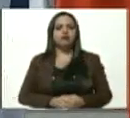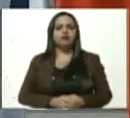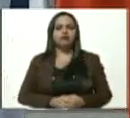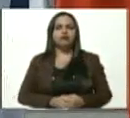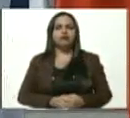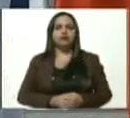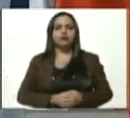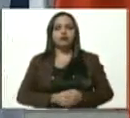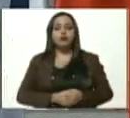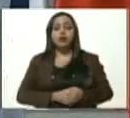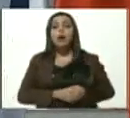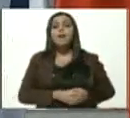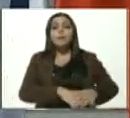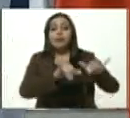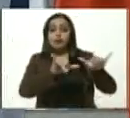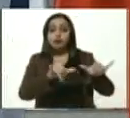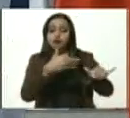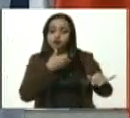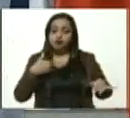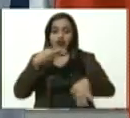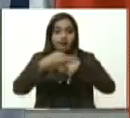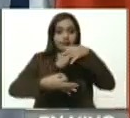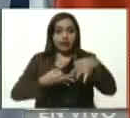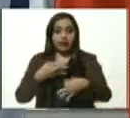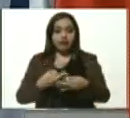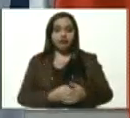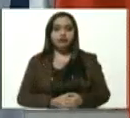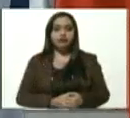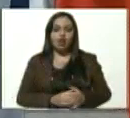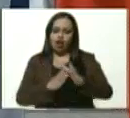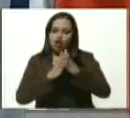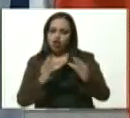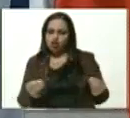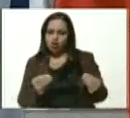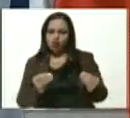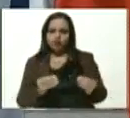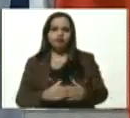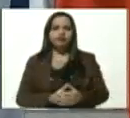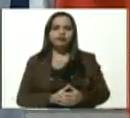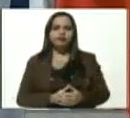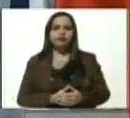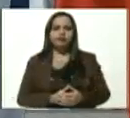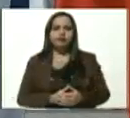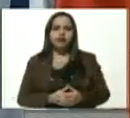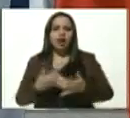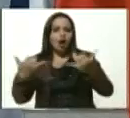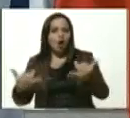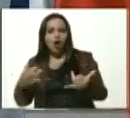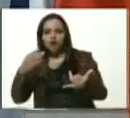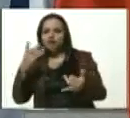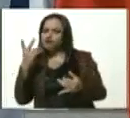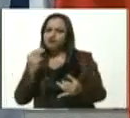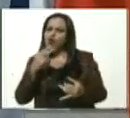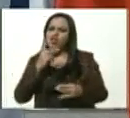Por lo tanto, yo quiero destacar que en medio de todo esto, no debiera sorprendernos entonces